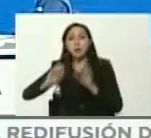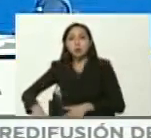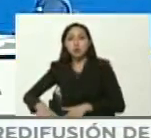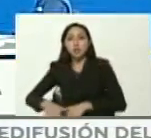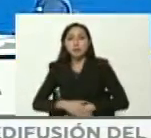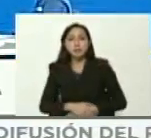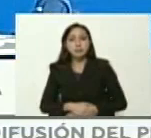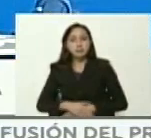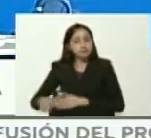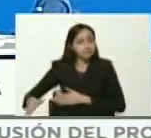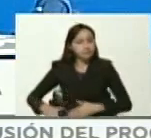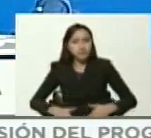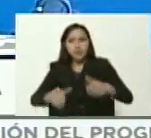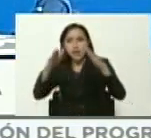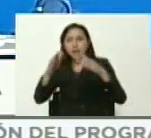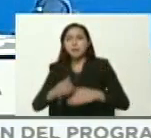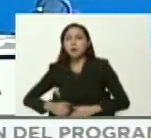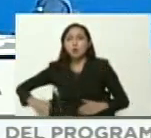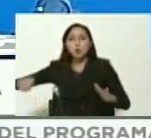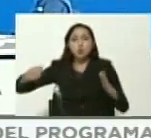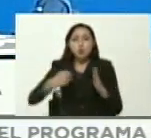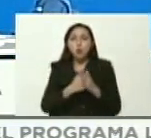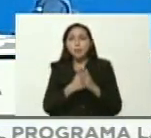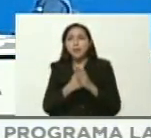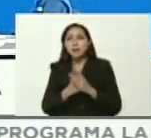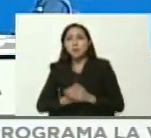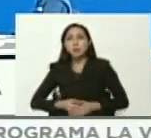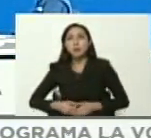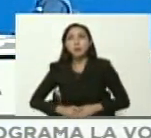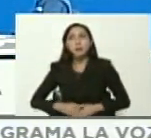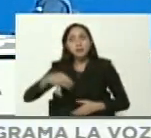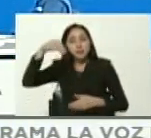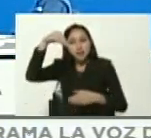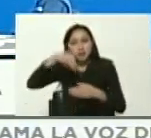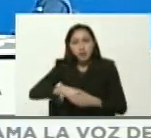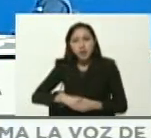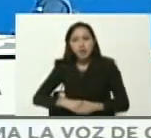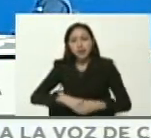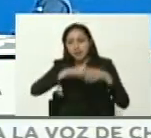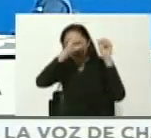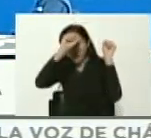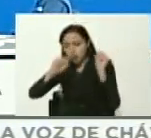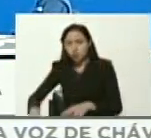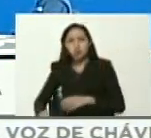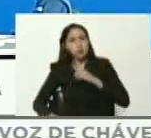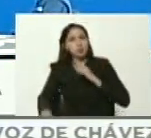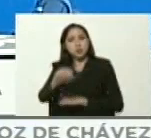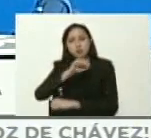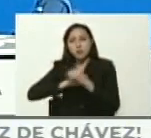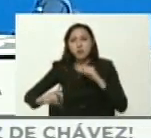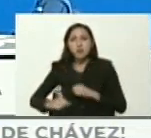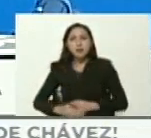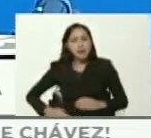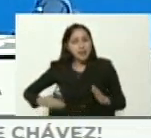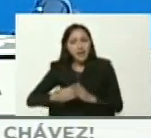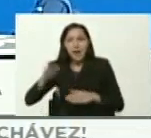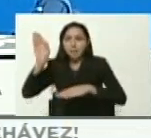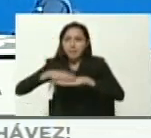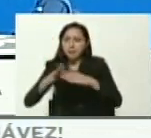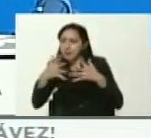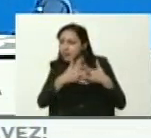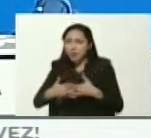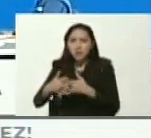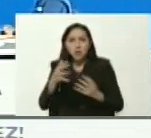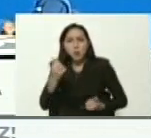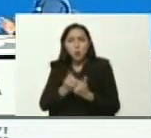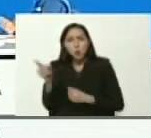al camino del golpismo, del intervencionismo y de llamar a invasiones contra el país y reconozca